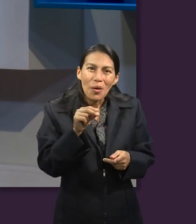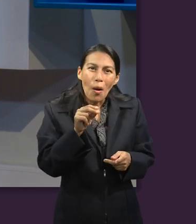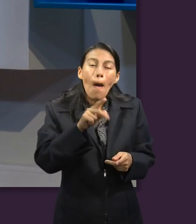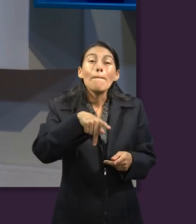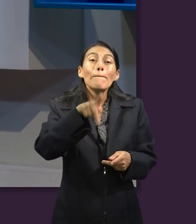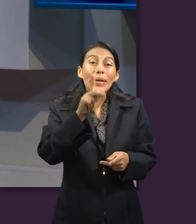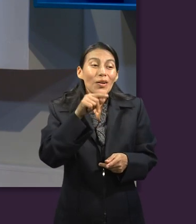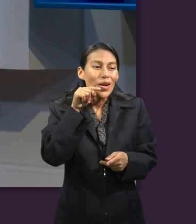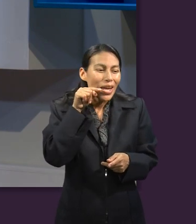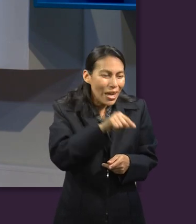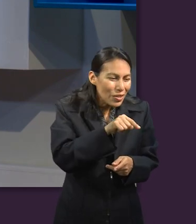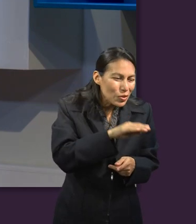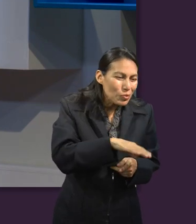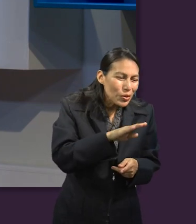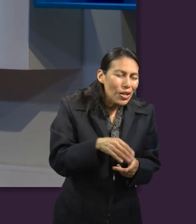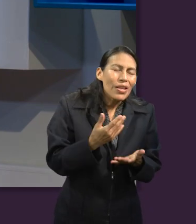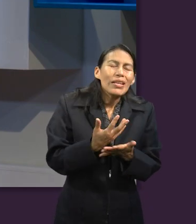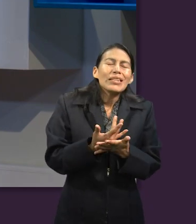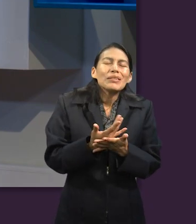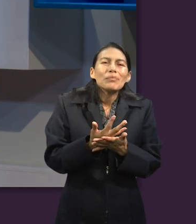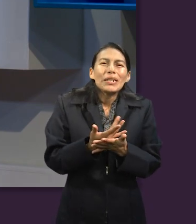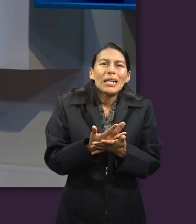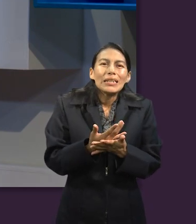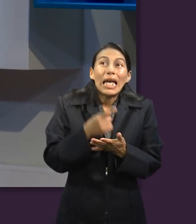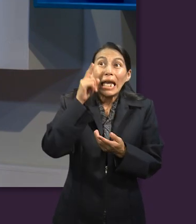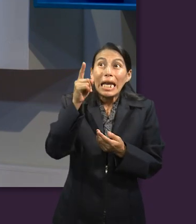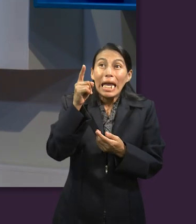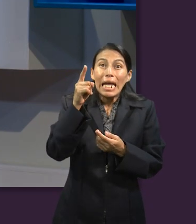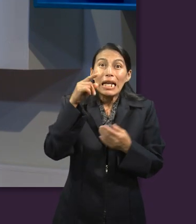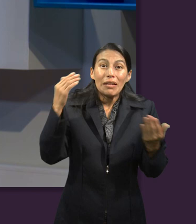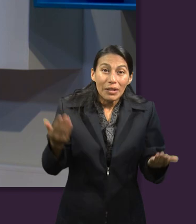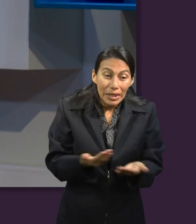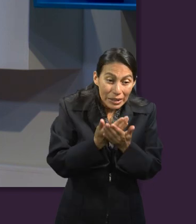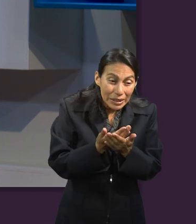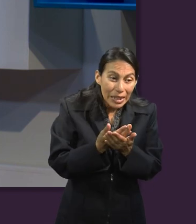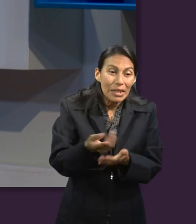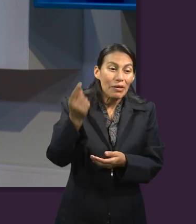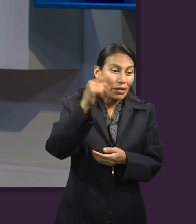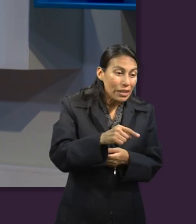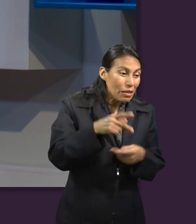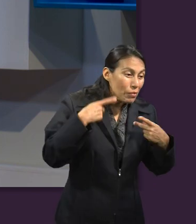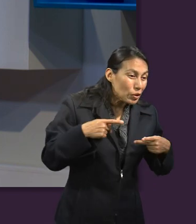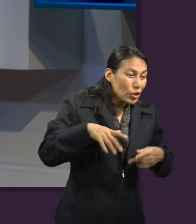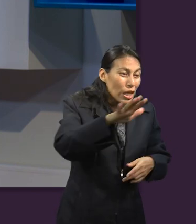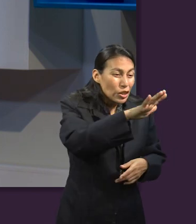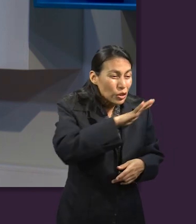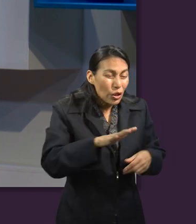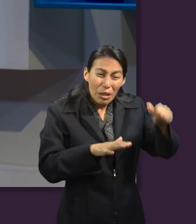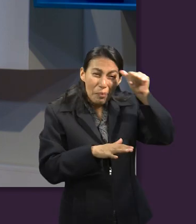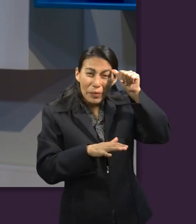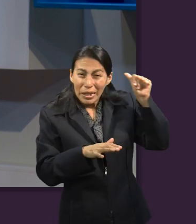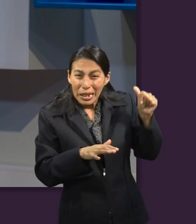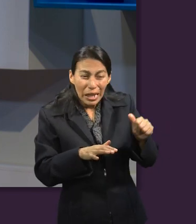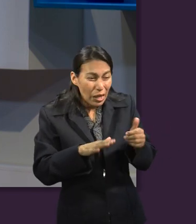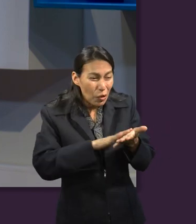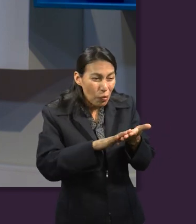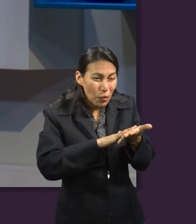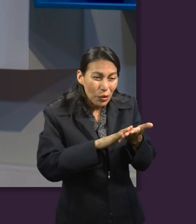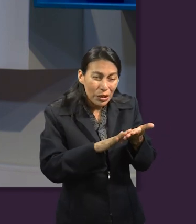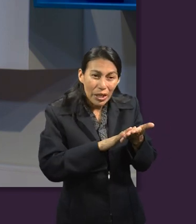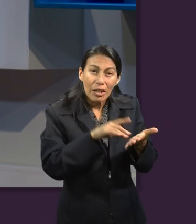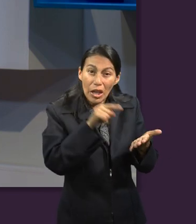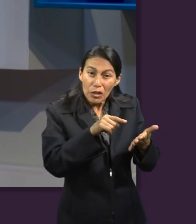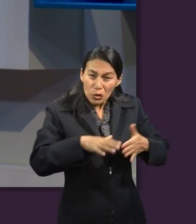pero vivieron con esa esperanza de que a futuro iba a llegar en salvador el cual iba a quitar todo picado del mundo